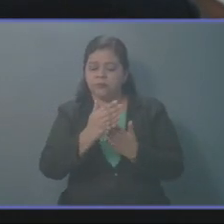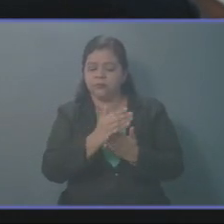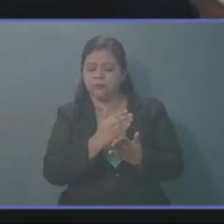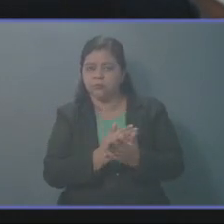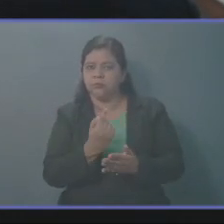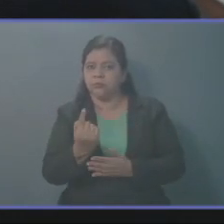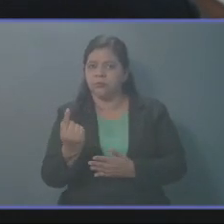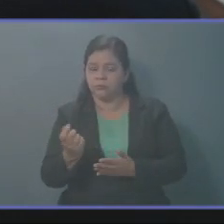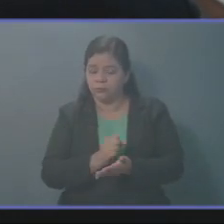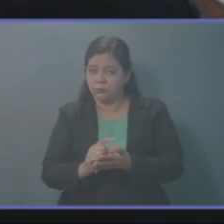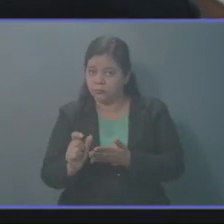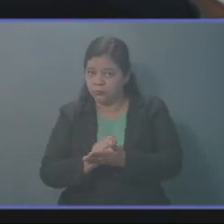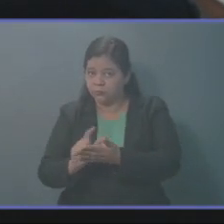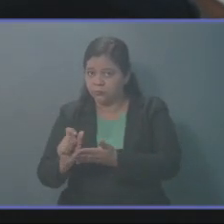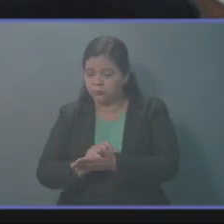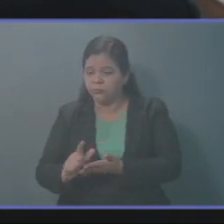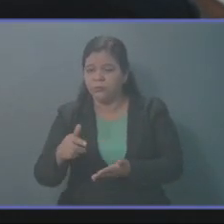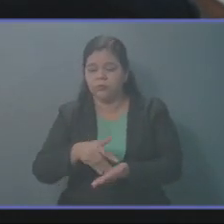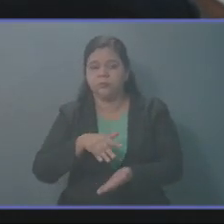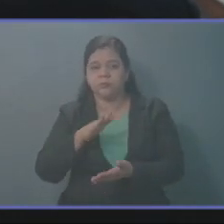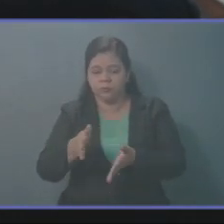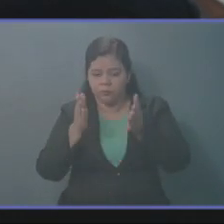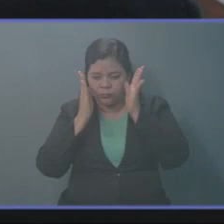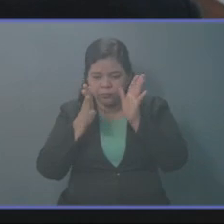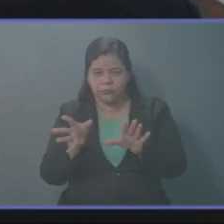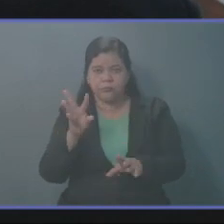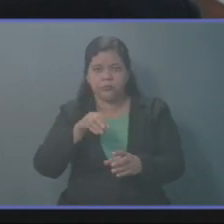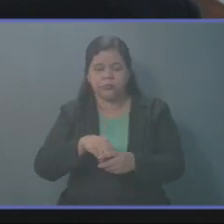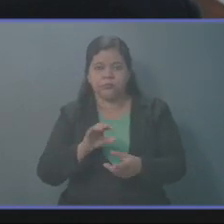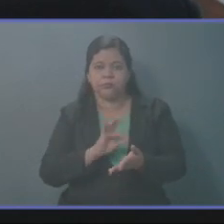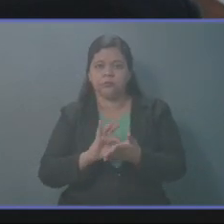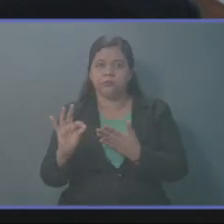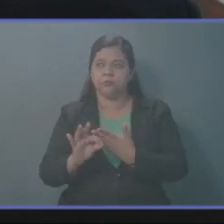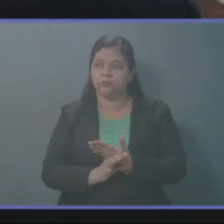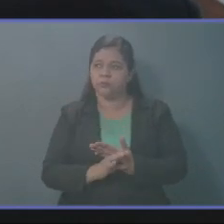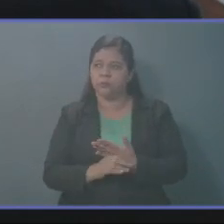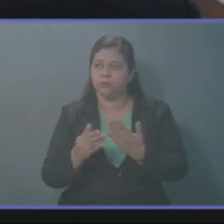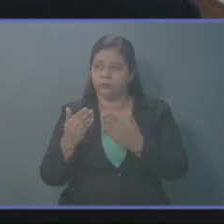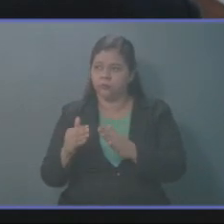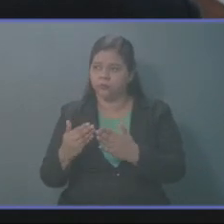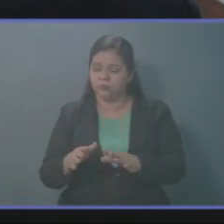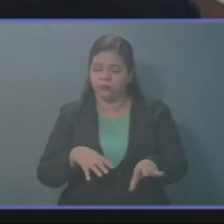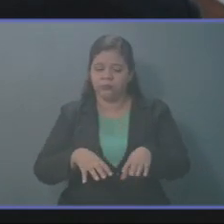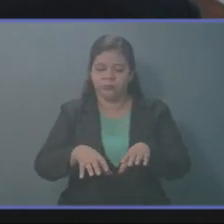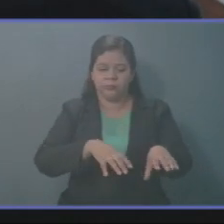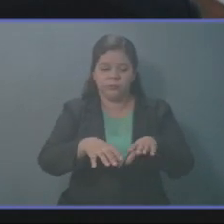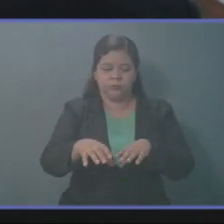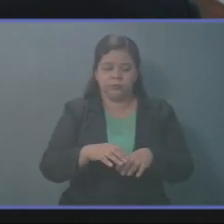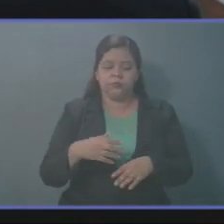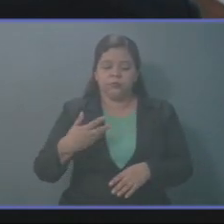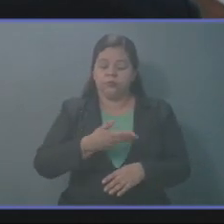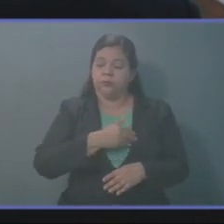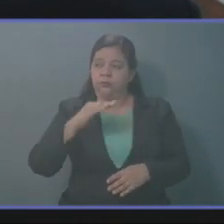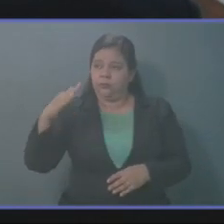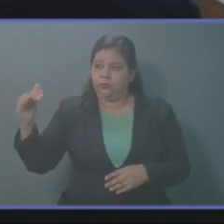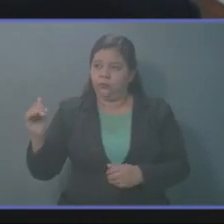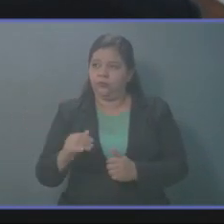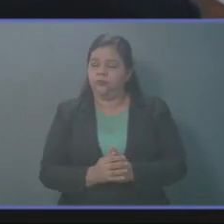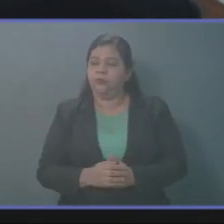centros escolares públicos a atender en el proyecto en los diferentes departamentos del país,